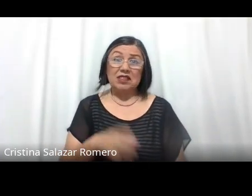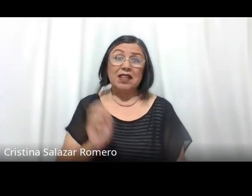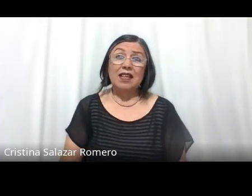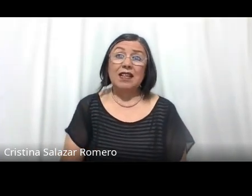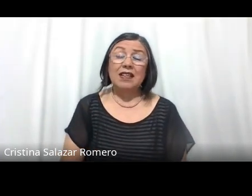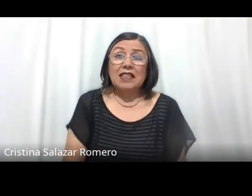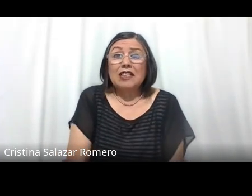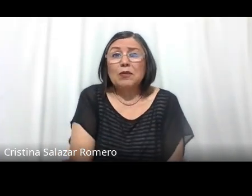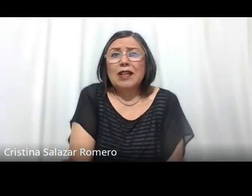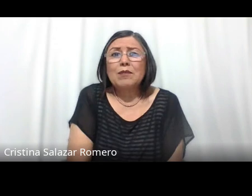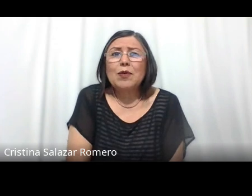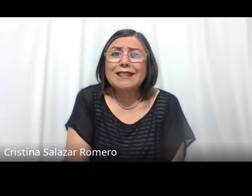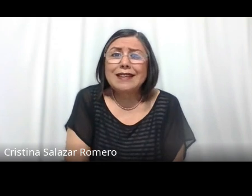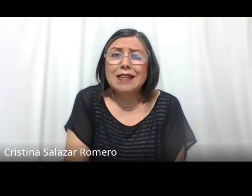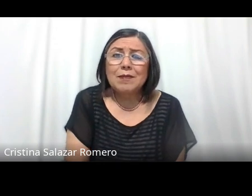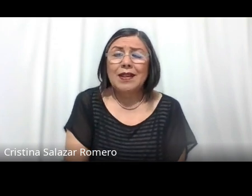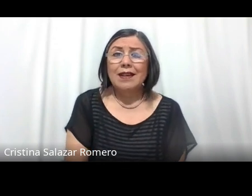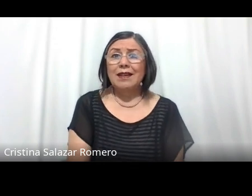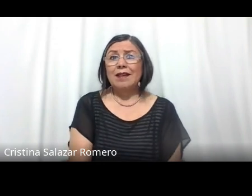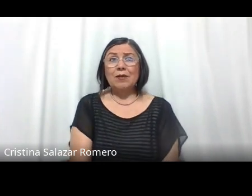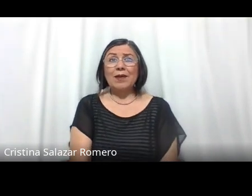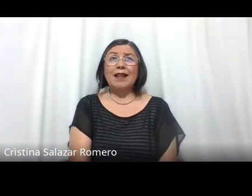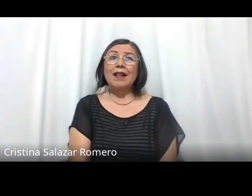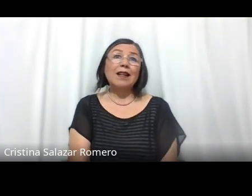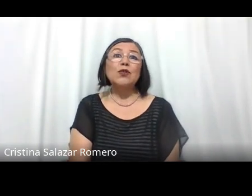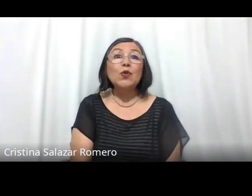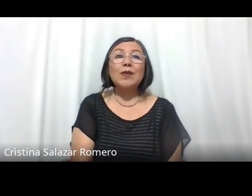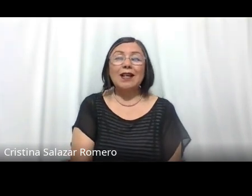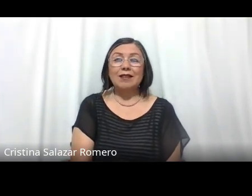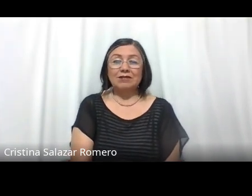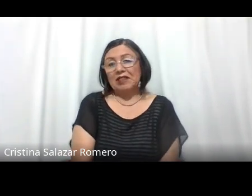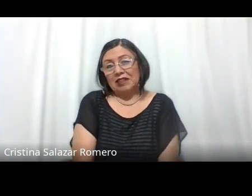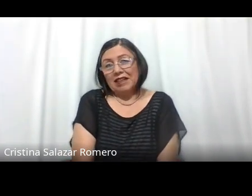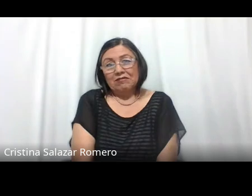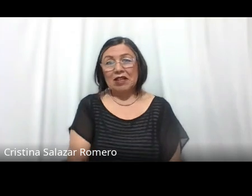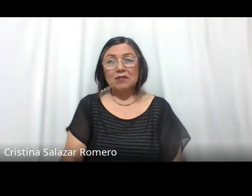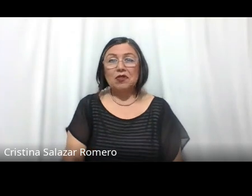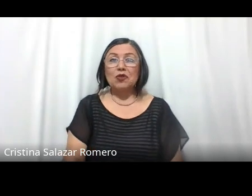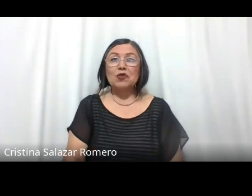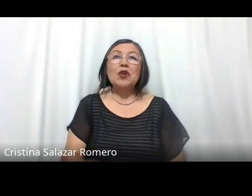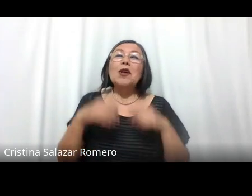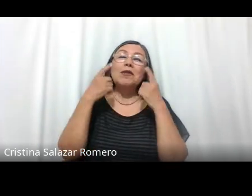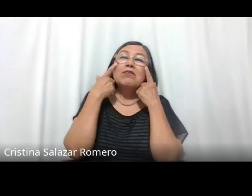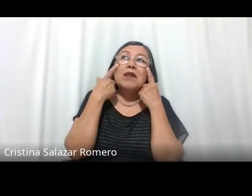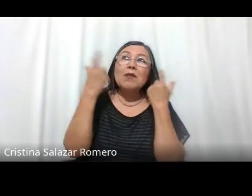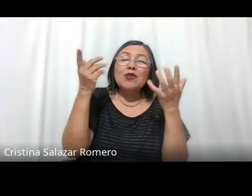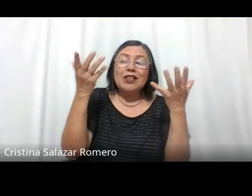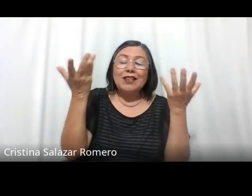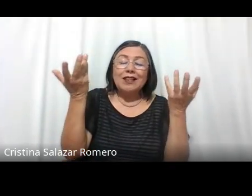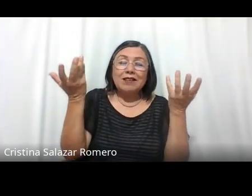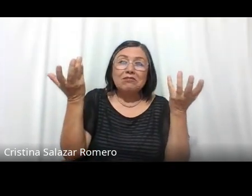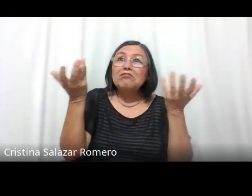¿sí? En este caso, por ejemplo, una seña para lluvia, y que a lo mejor todos